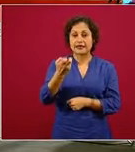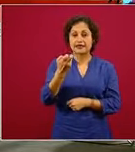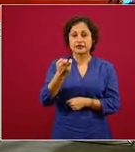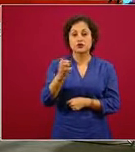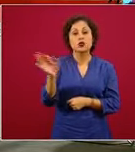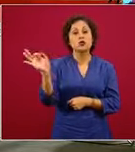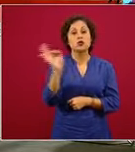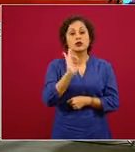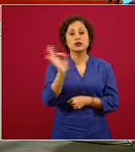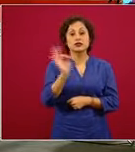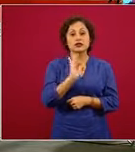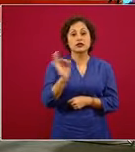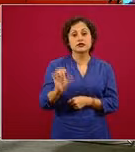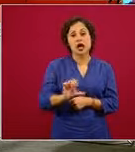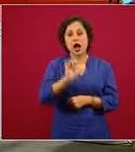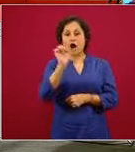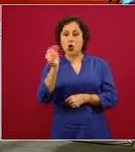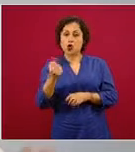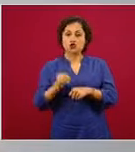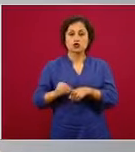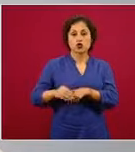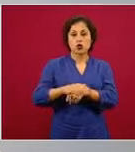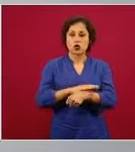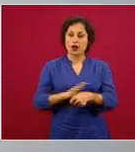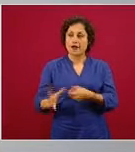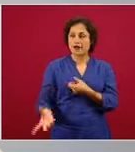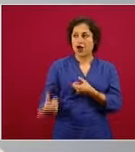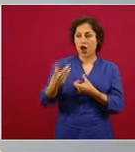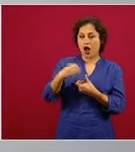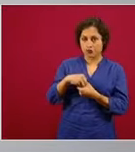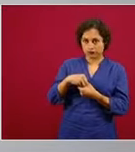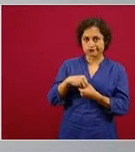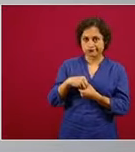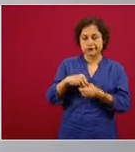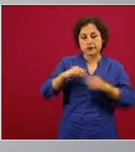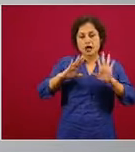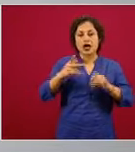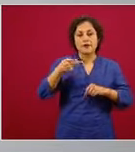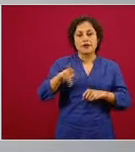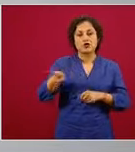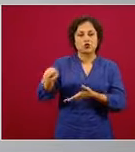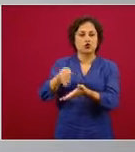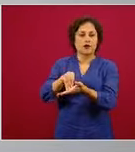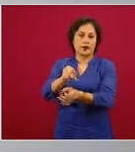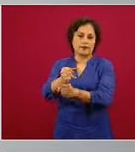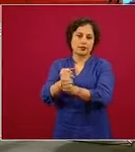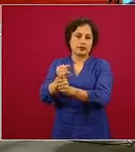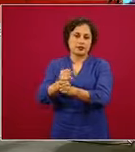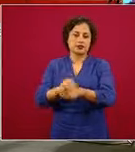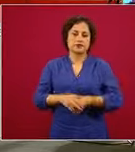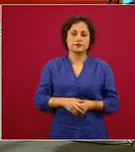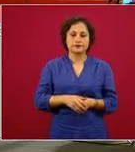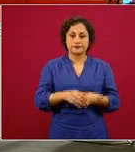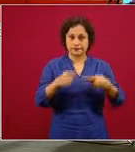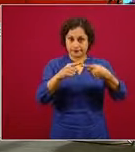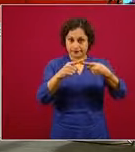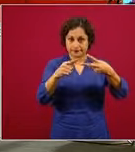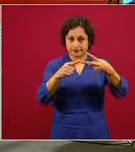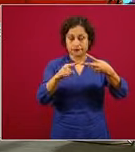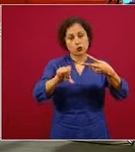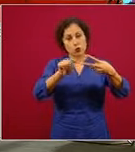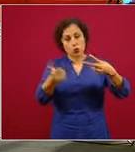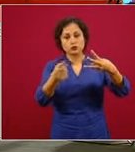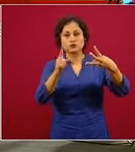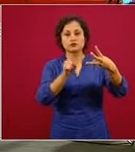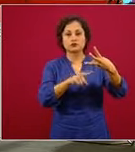en forma cruzada con otros coronavirus, pero es parte de la investigación en camino. ¿Cuál es el tercer actor? pues le